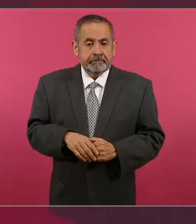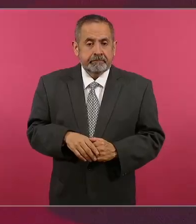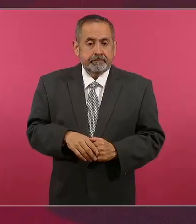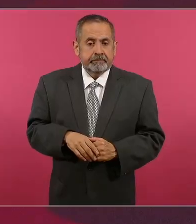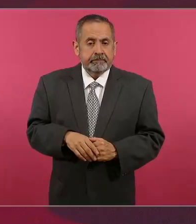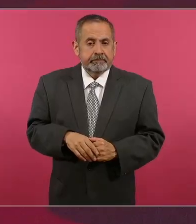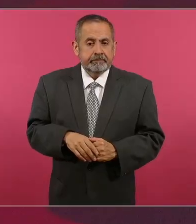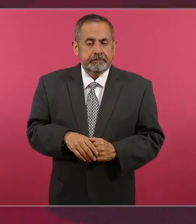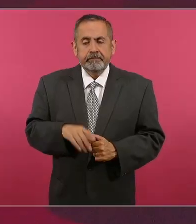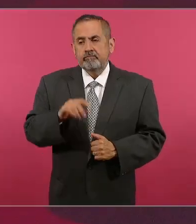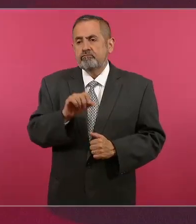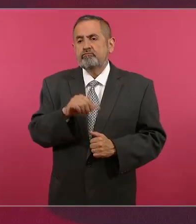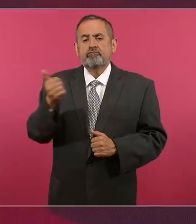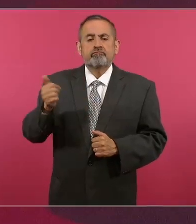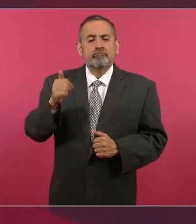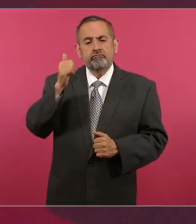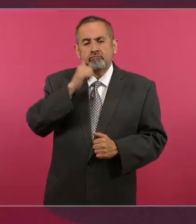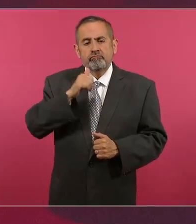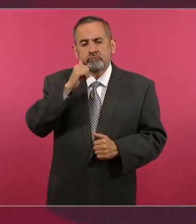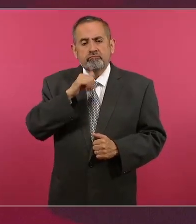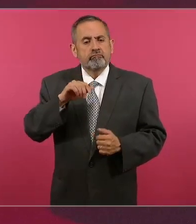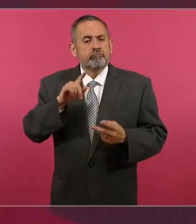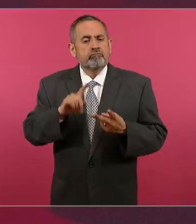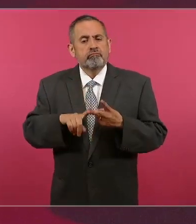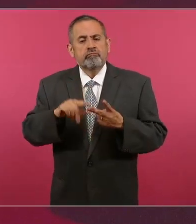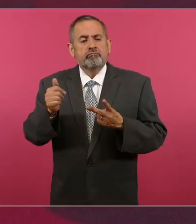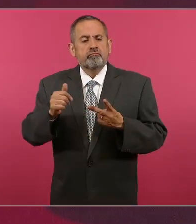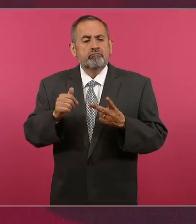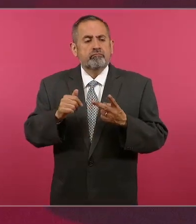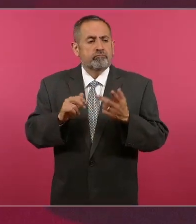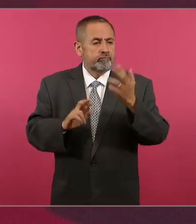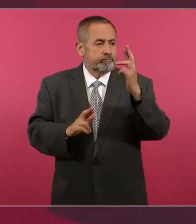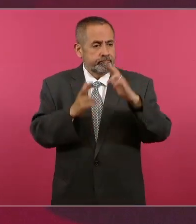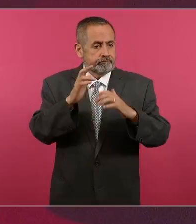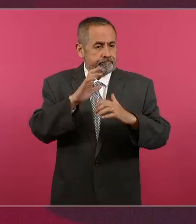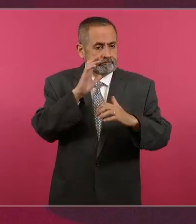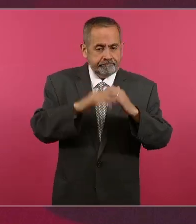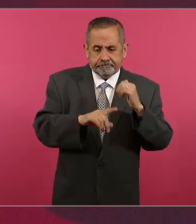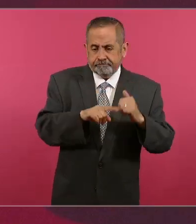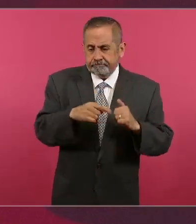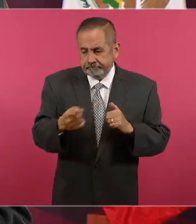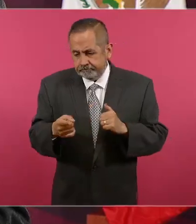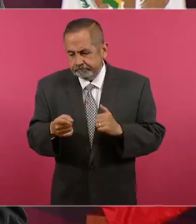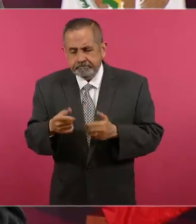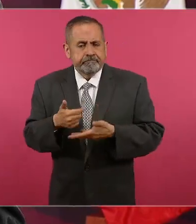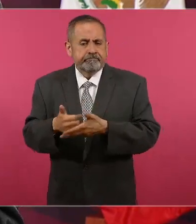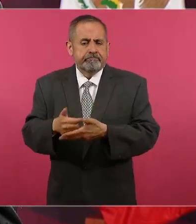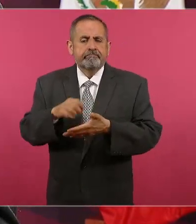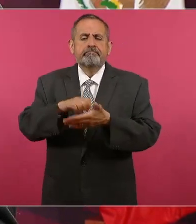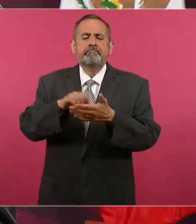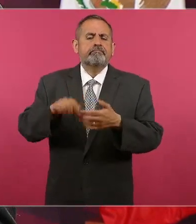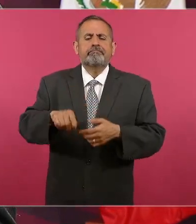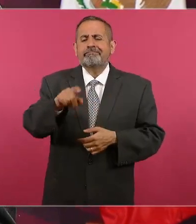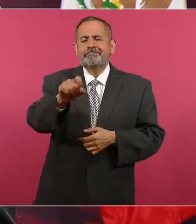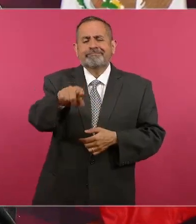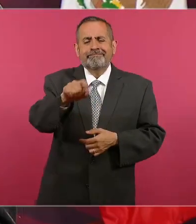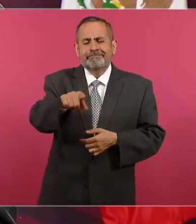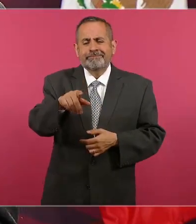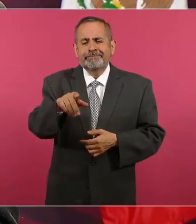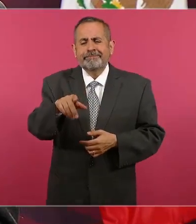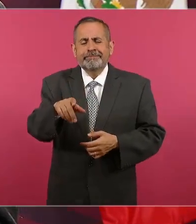siempre con gobiernos posrevolucionarios, como es este caso de